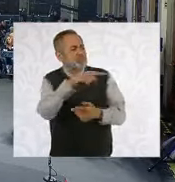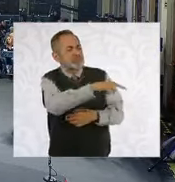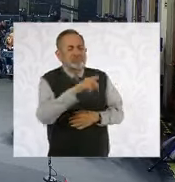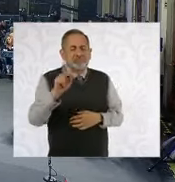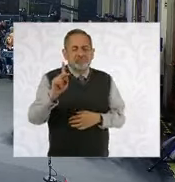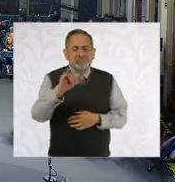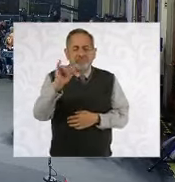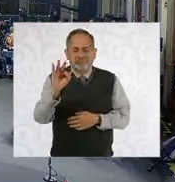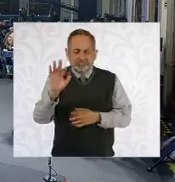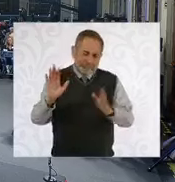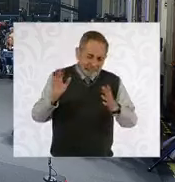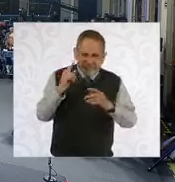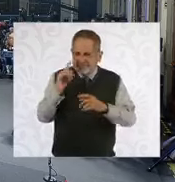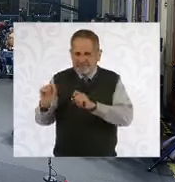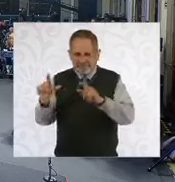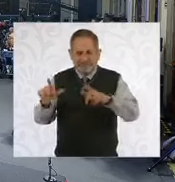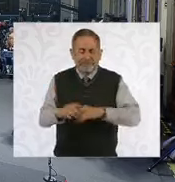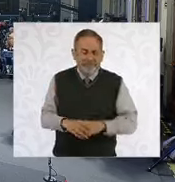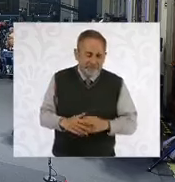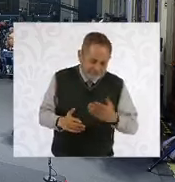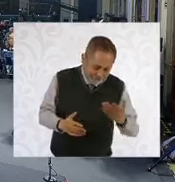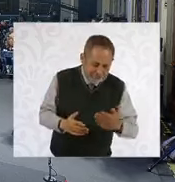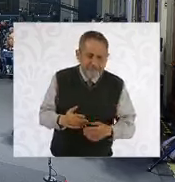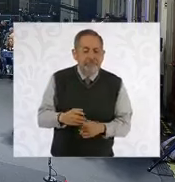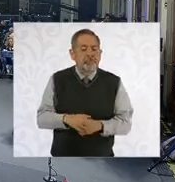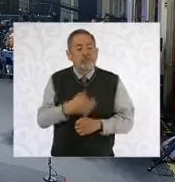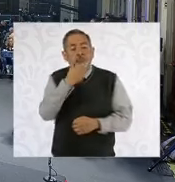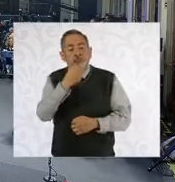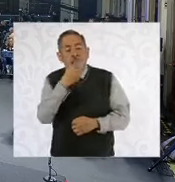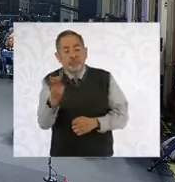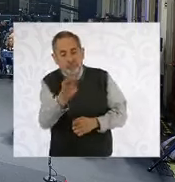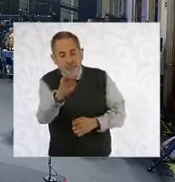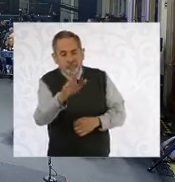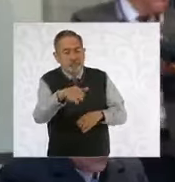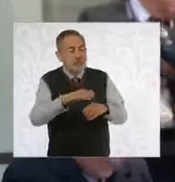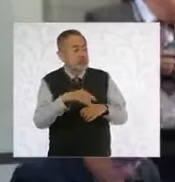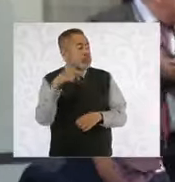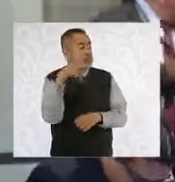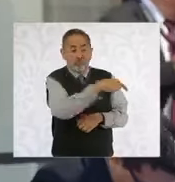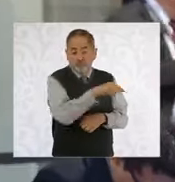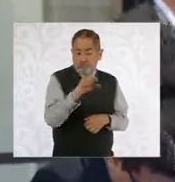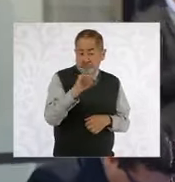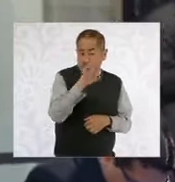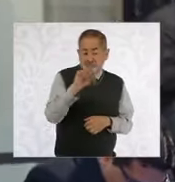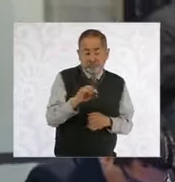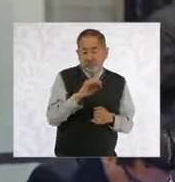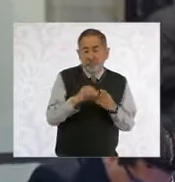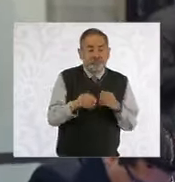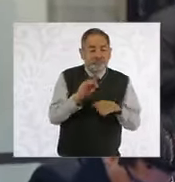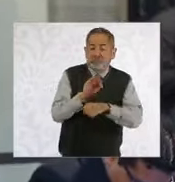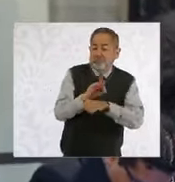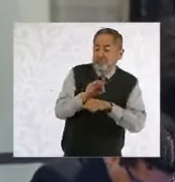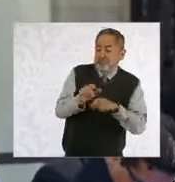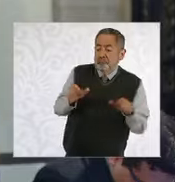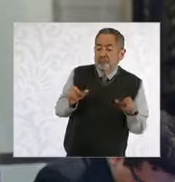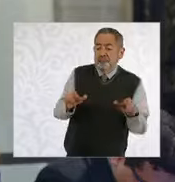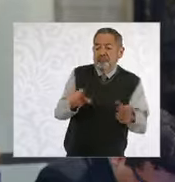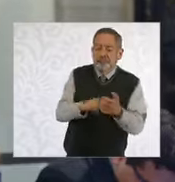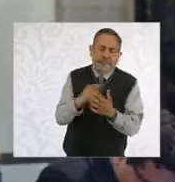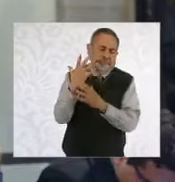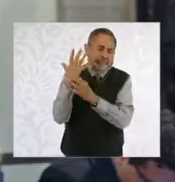Judicial. Y bueno, lo repito, presidenta, dice la última línea de defensa de la civilización, eso dice